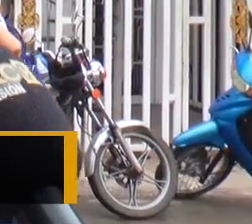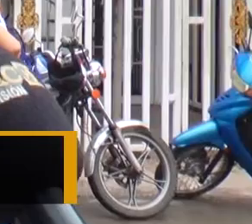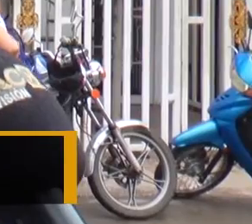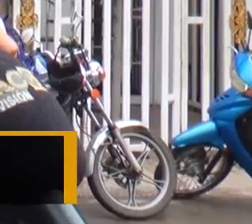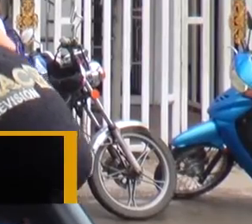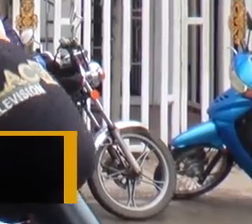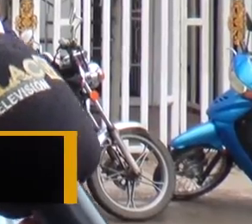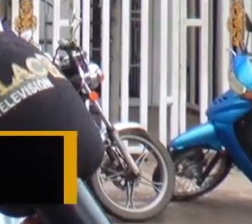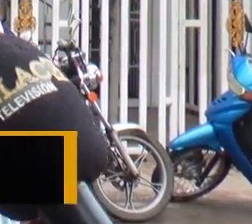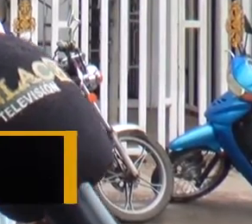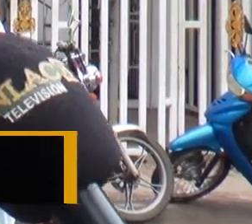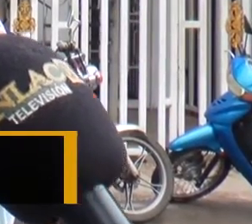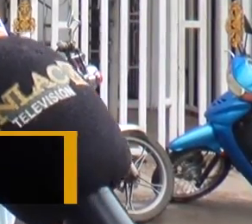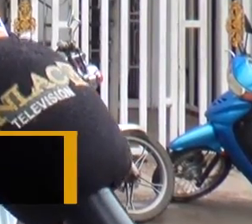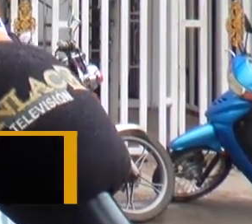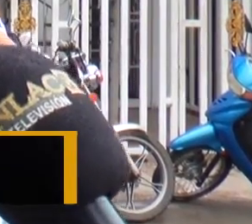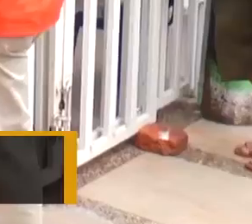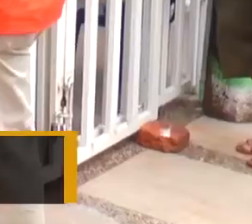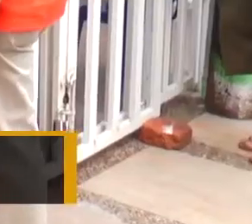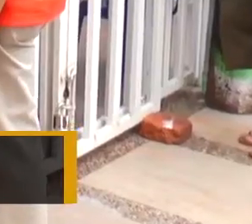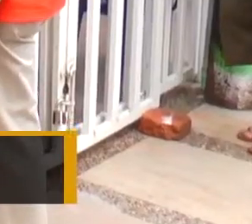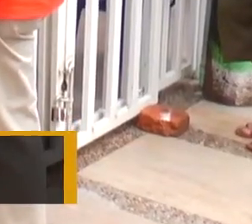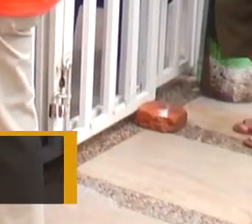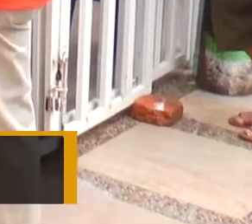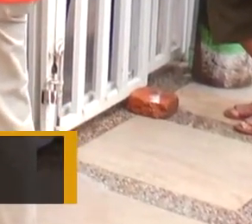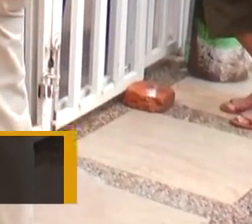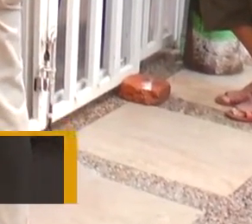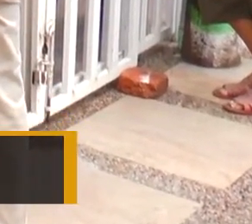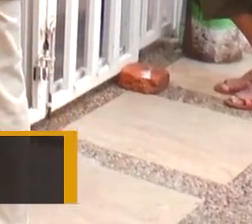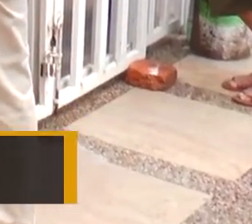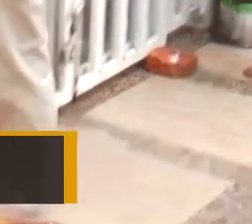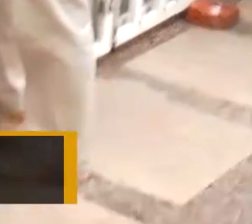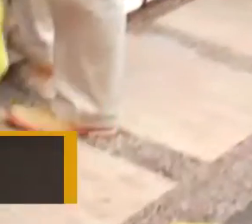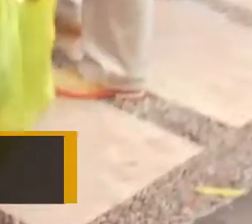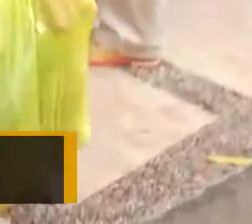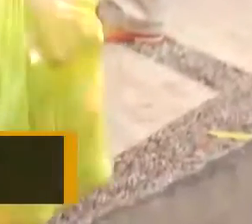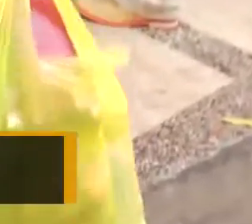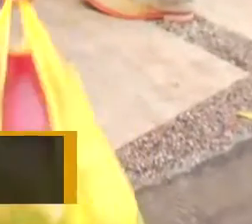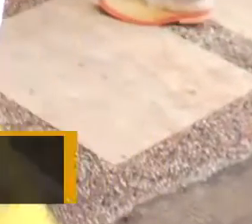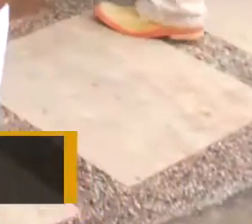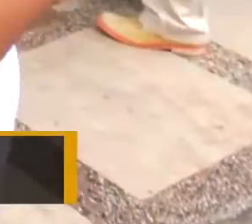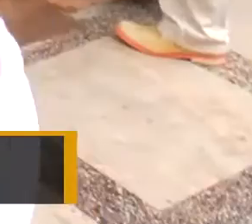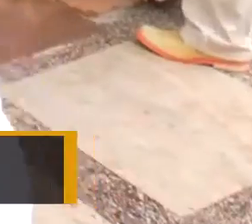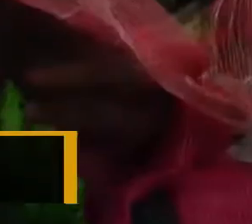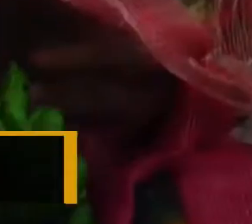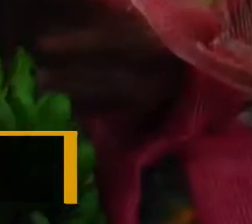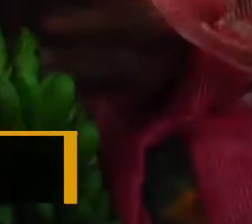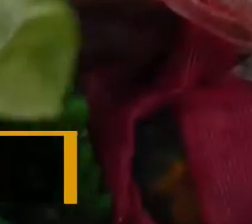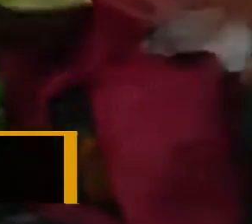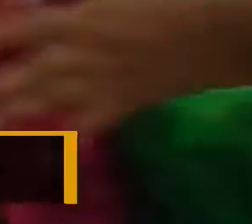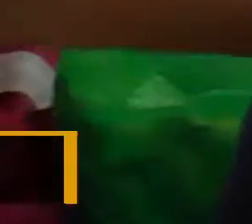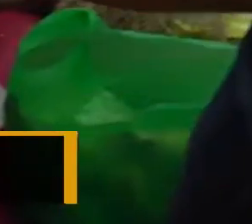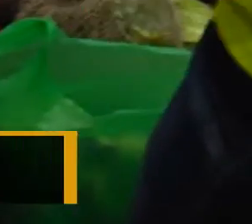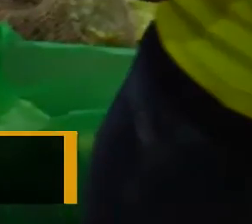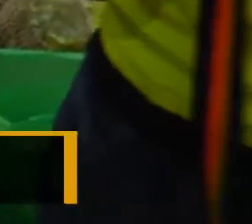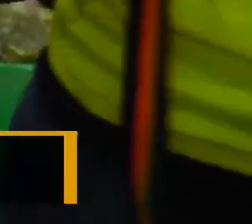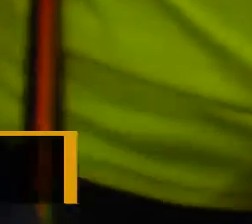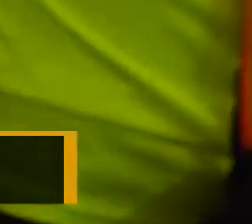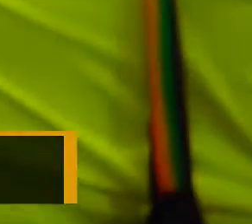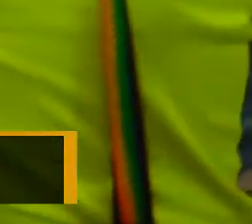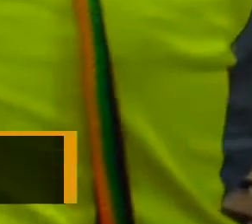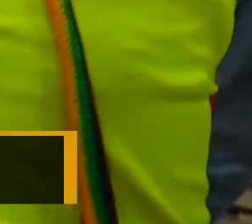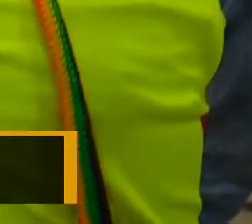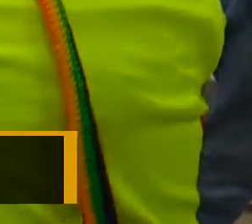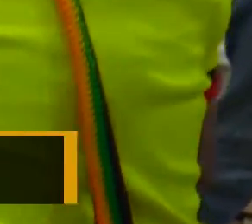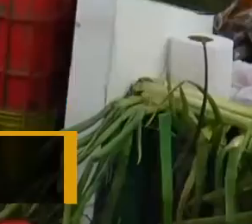tema tan importantísimo como el cuidado de los niños. El equipo periodístico de Enlace Noticias continuará atento a las novedades que puedan presentarse con la alimentación de los más